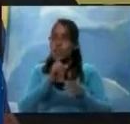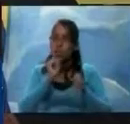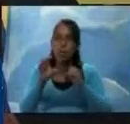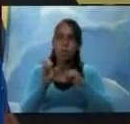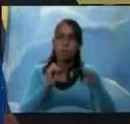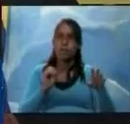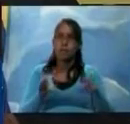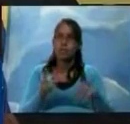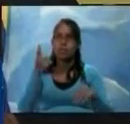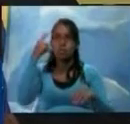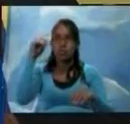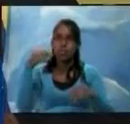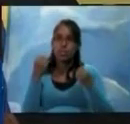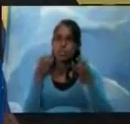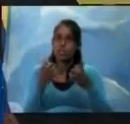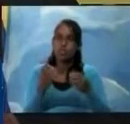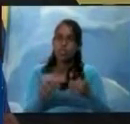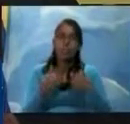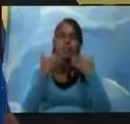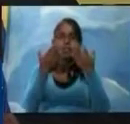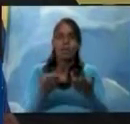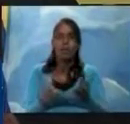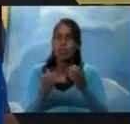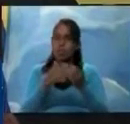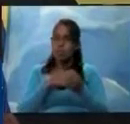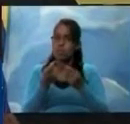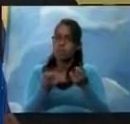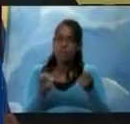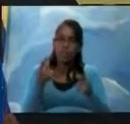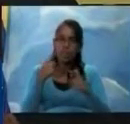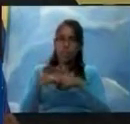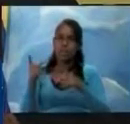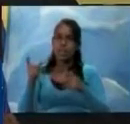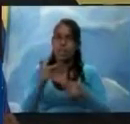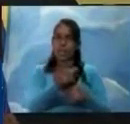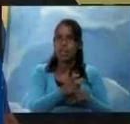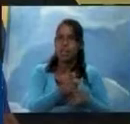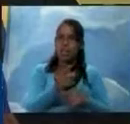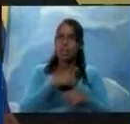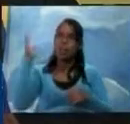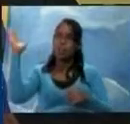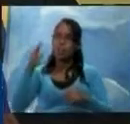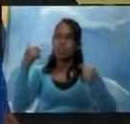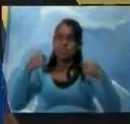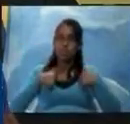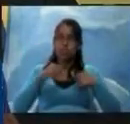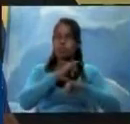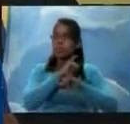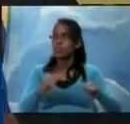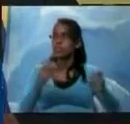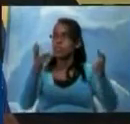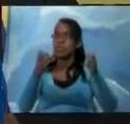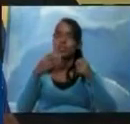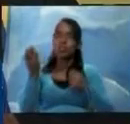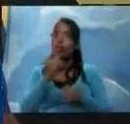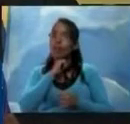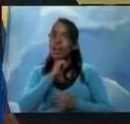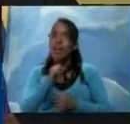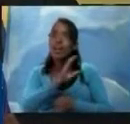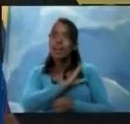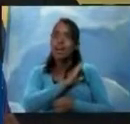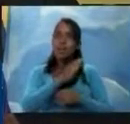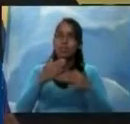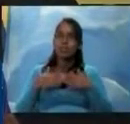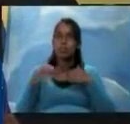esparcí. Por tanto, deberías haber dado mi dinero a los banqueros, y al venir yo hubiese recibido lo que es mío con